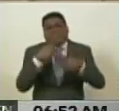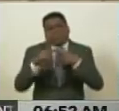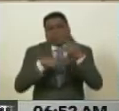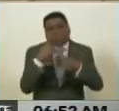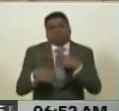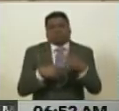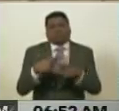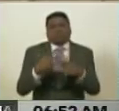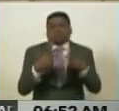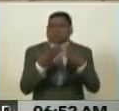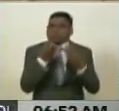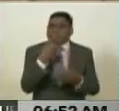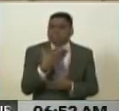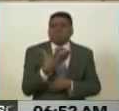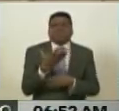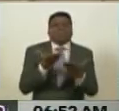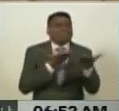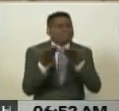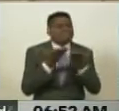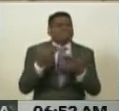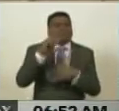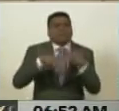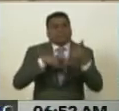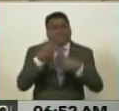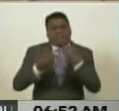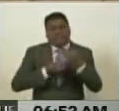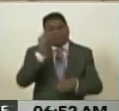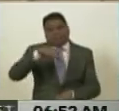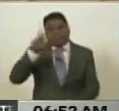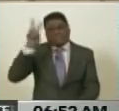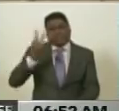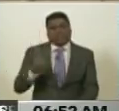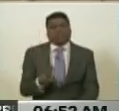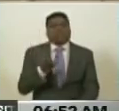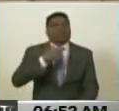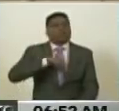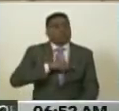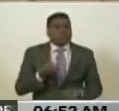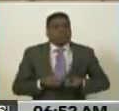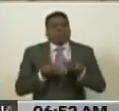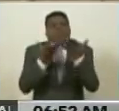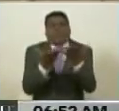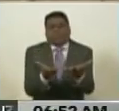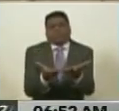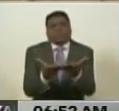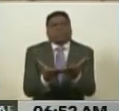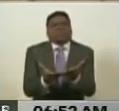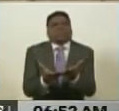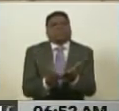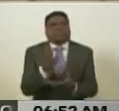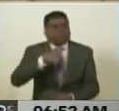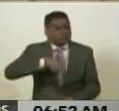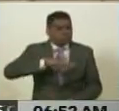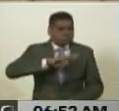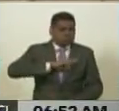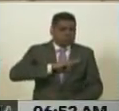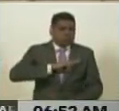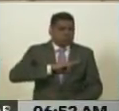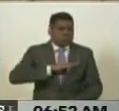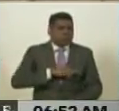producción de bienes y servicios que se generan en la República Bolivariana de Venezuela, Nosotros estamos garantizando que eh combatiremos eh a